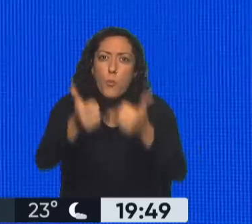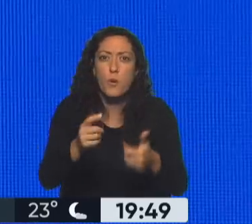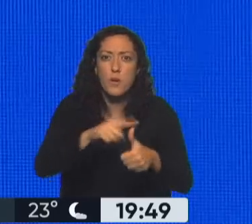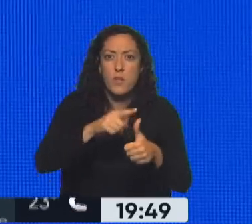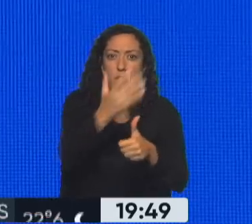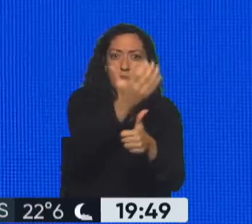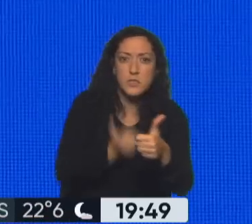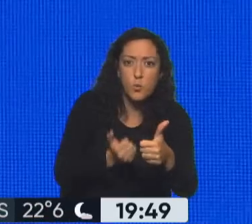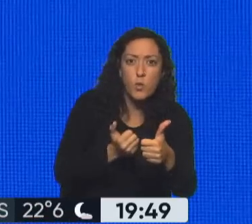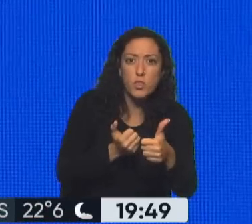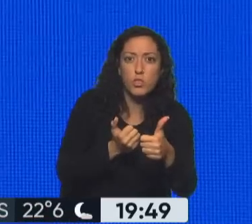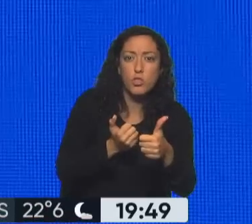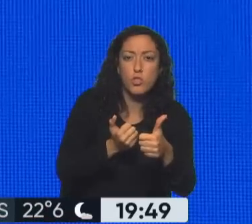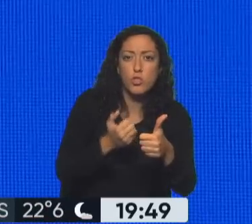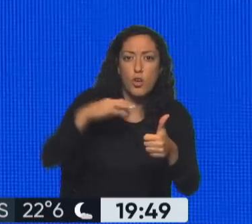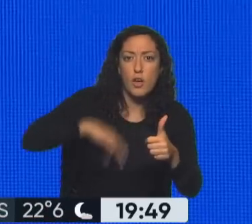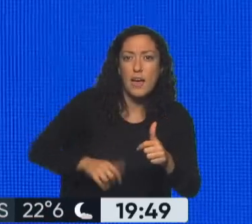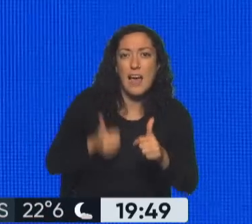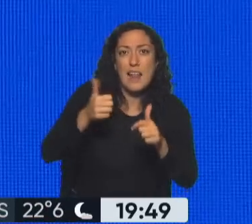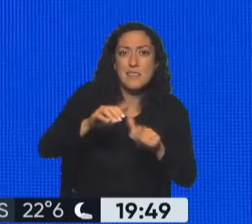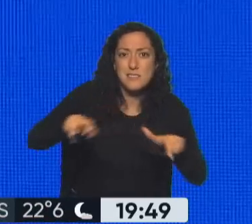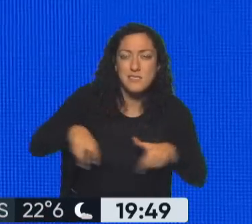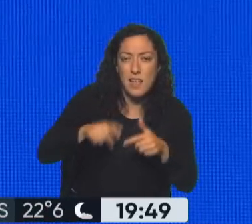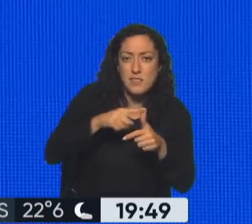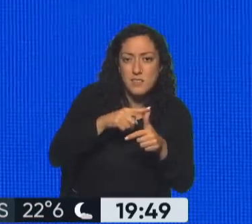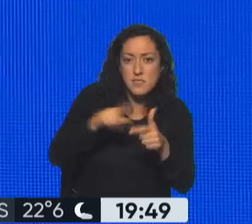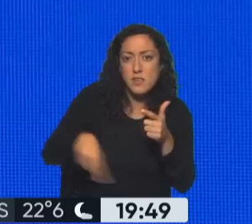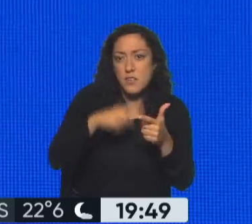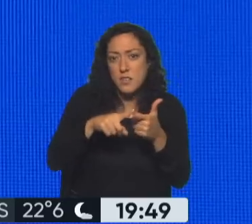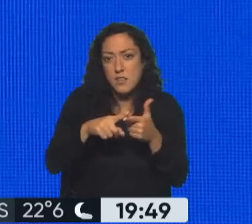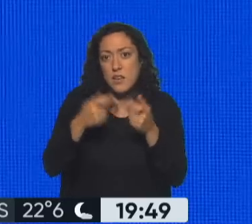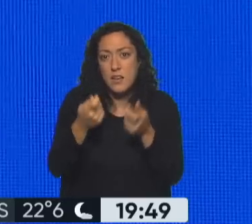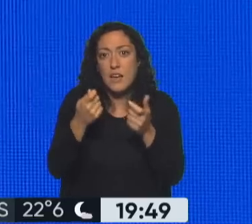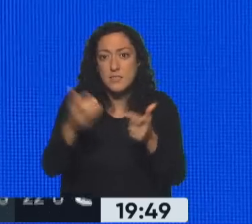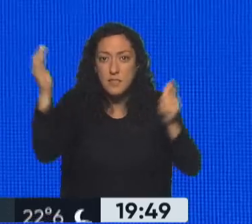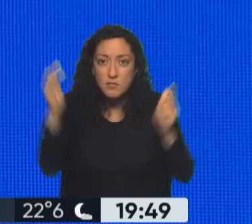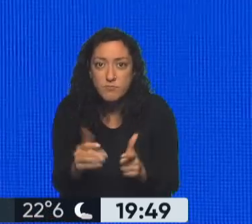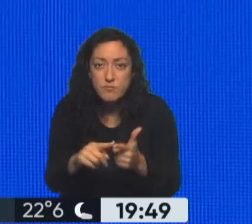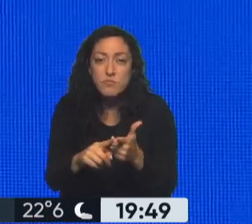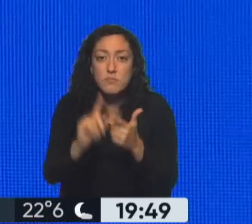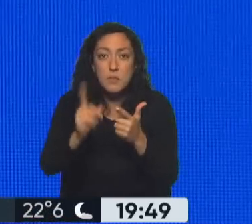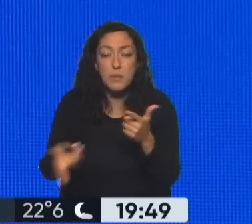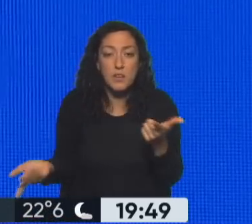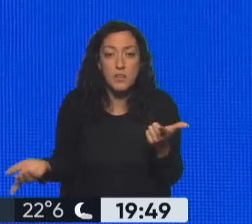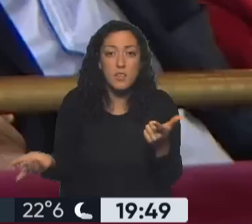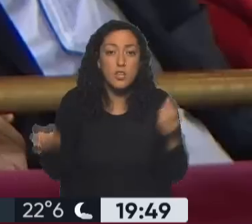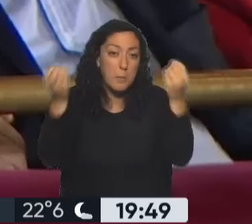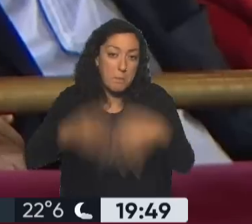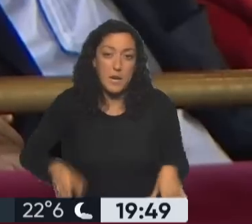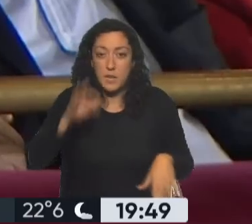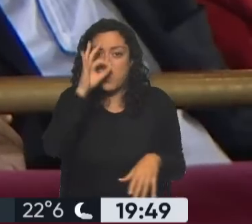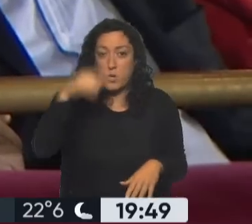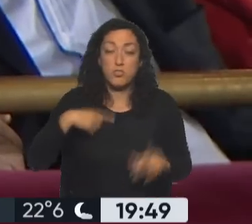deflactan las ganancias y te indexan los gastos. Así es imposible que pierdas.